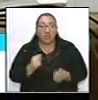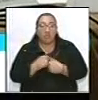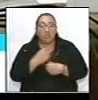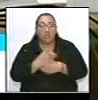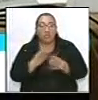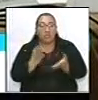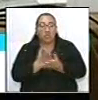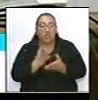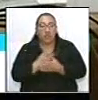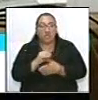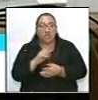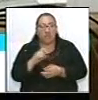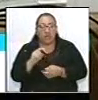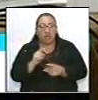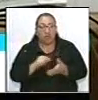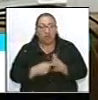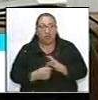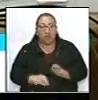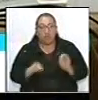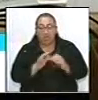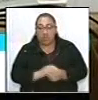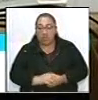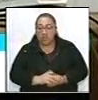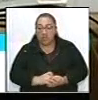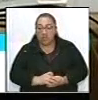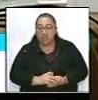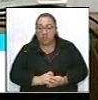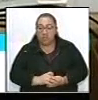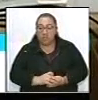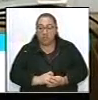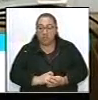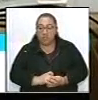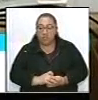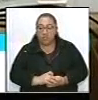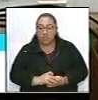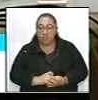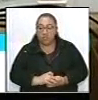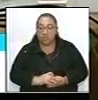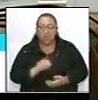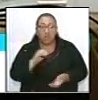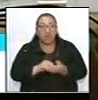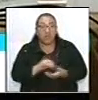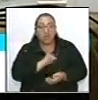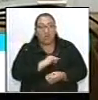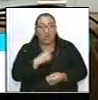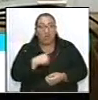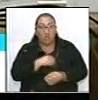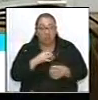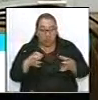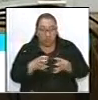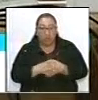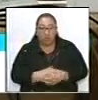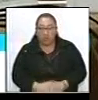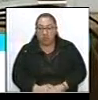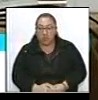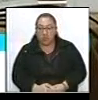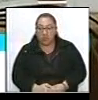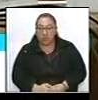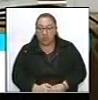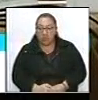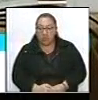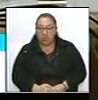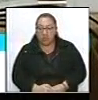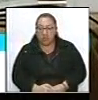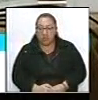serenos. Otro punto importante es que tenemos que ser institucionalizados con esta ley. Tenemos que tener